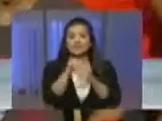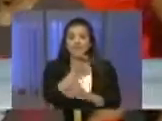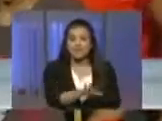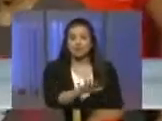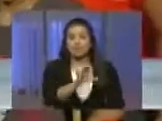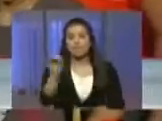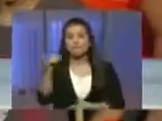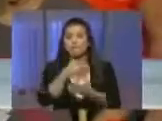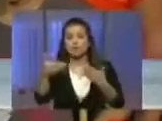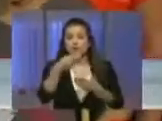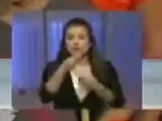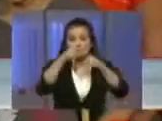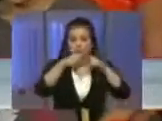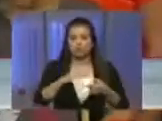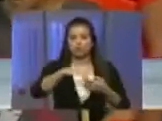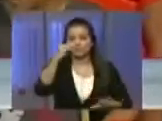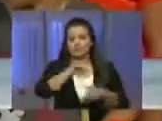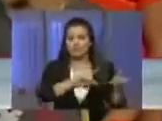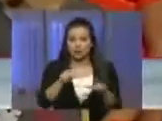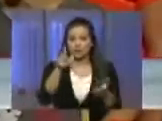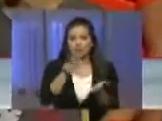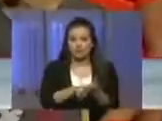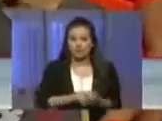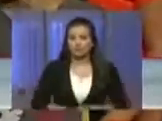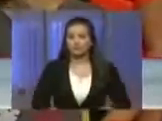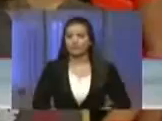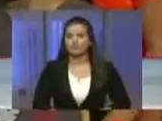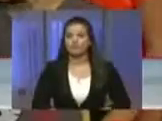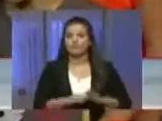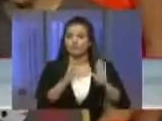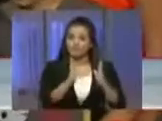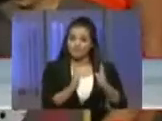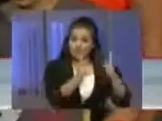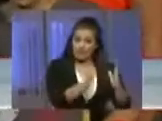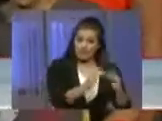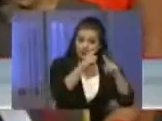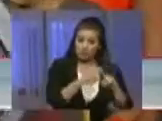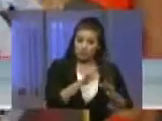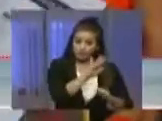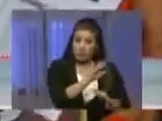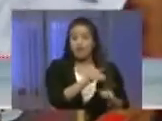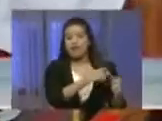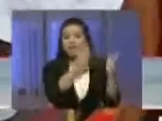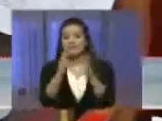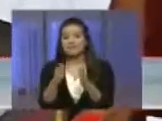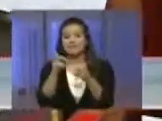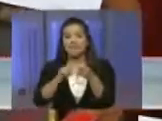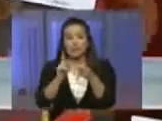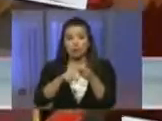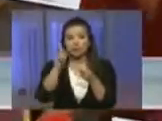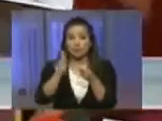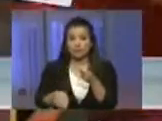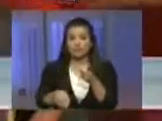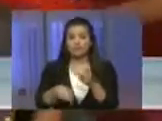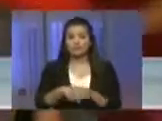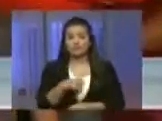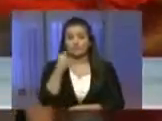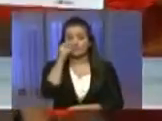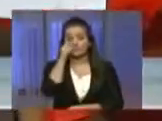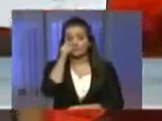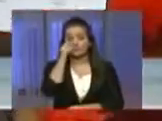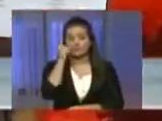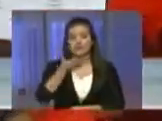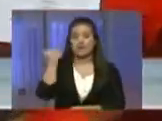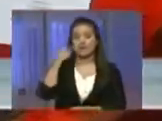millones de bolívares pero aparte de esta inversión tenemos que señalar que en el año